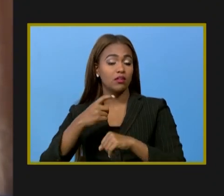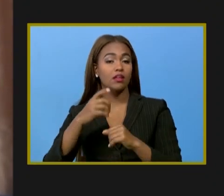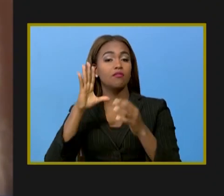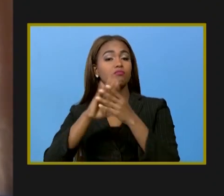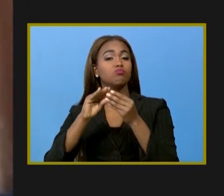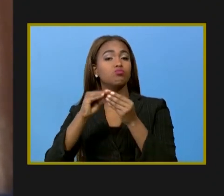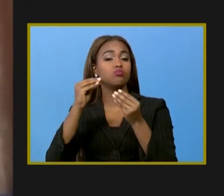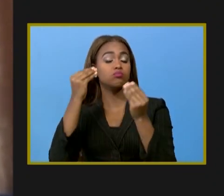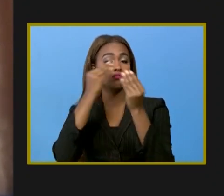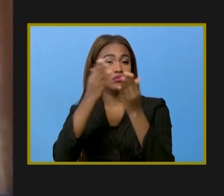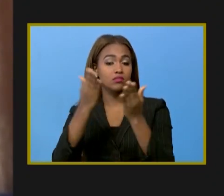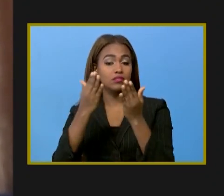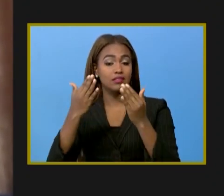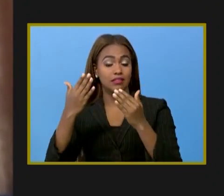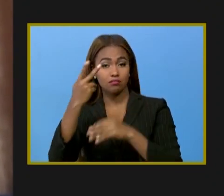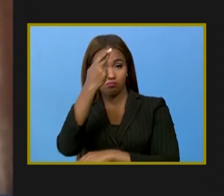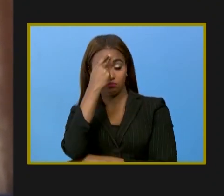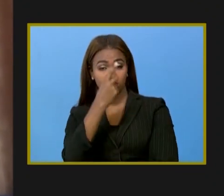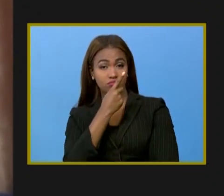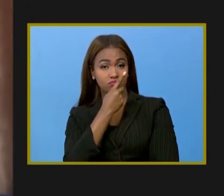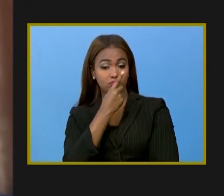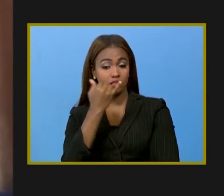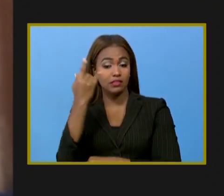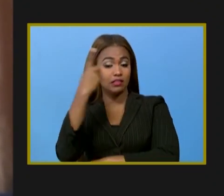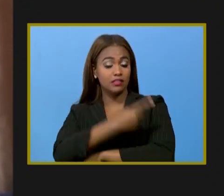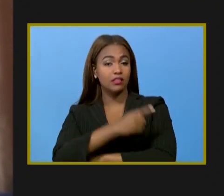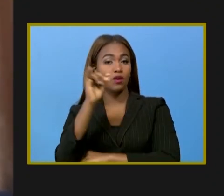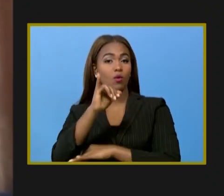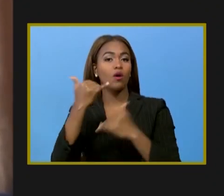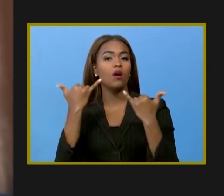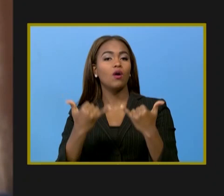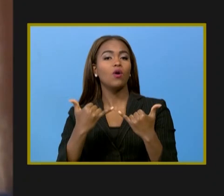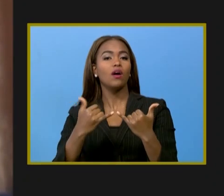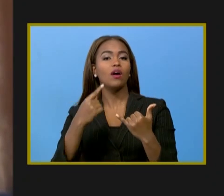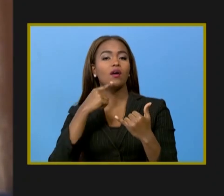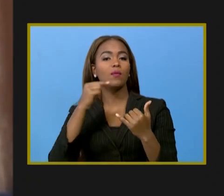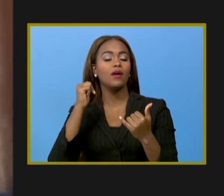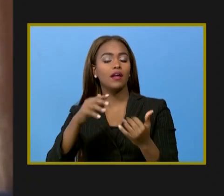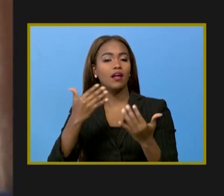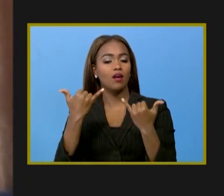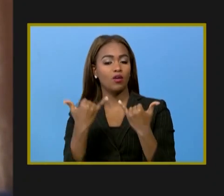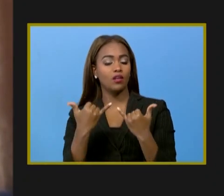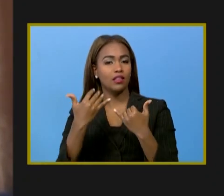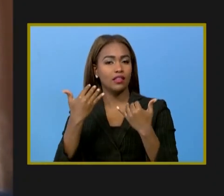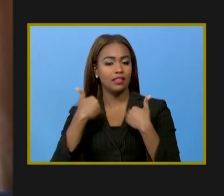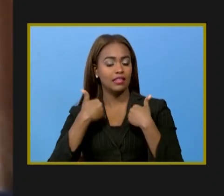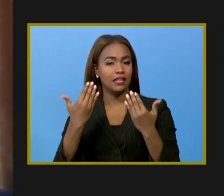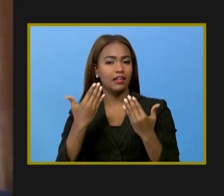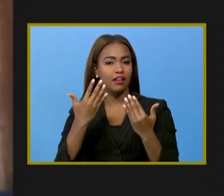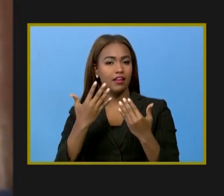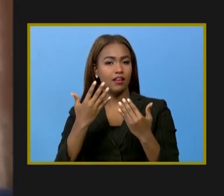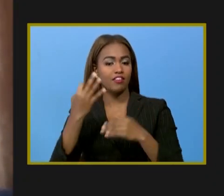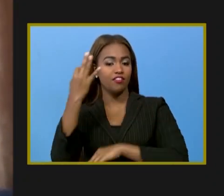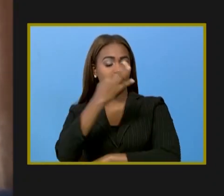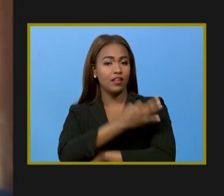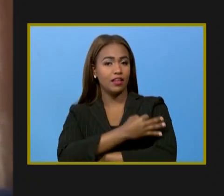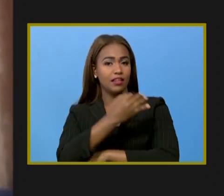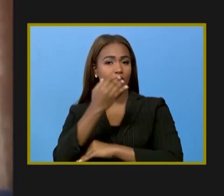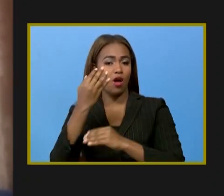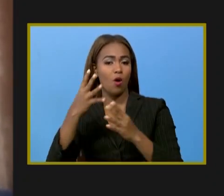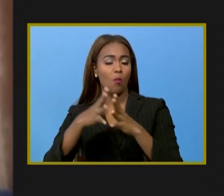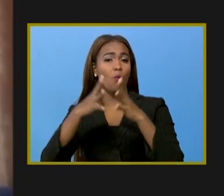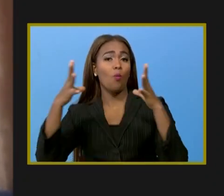que el país, en un día como hoy, puede tener ya, digamos, la frente bastante alta